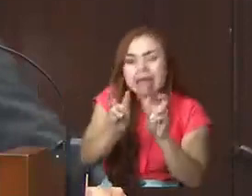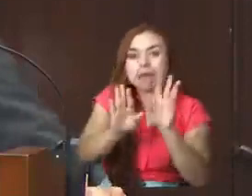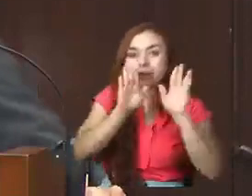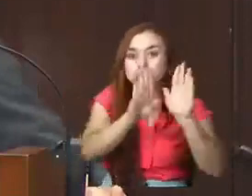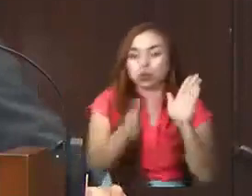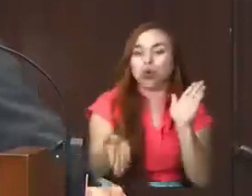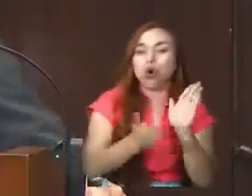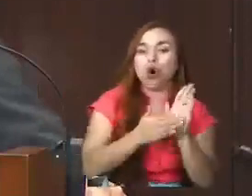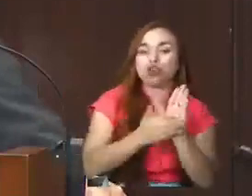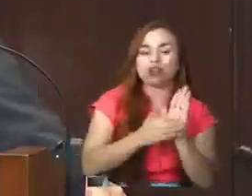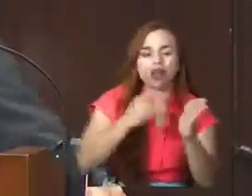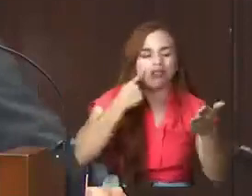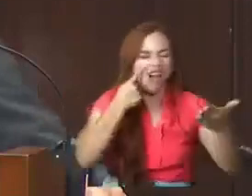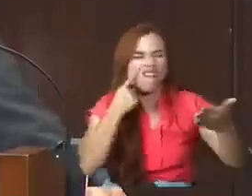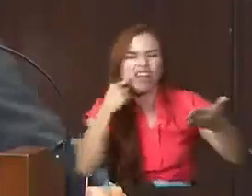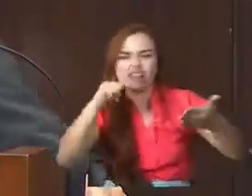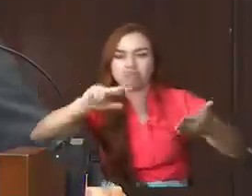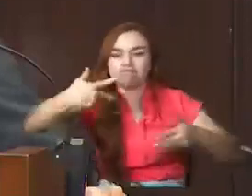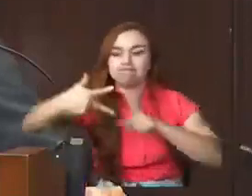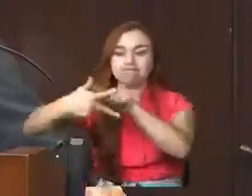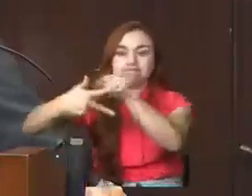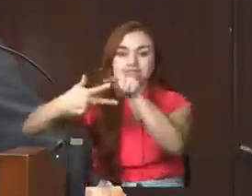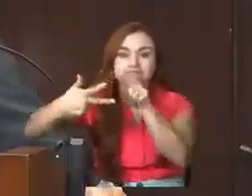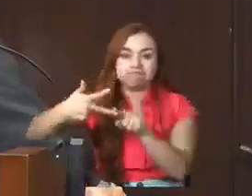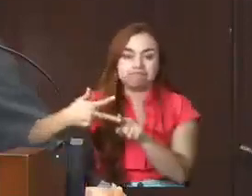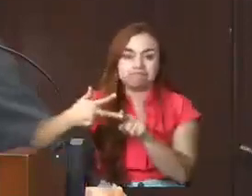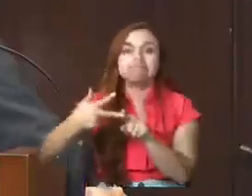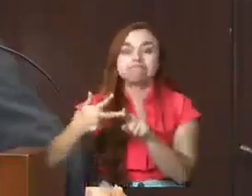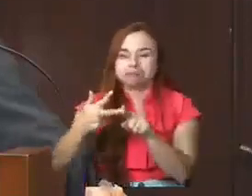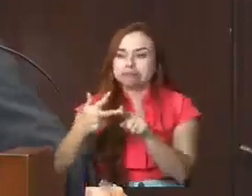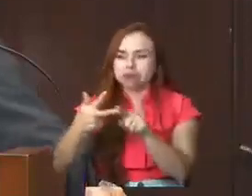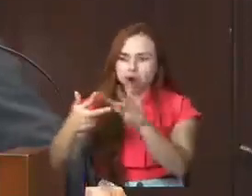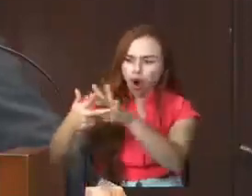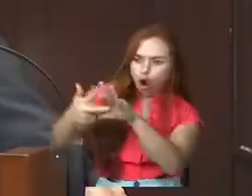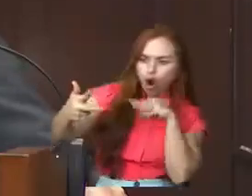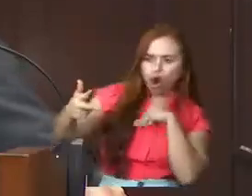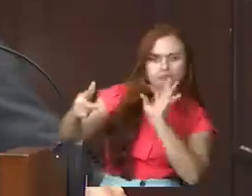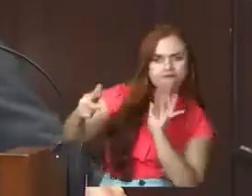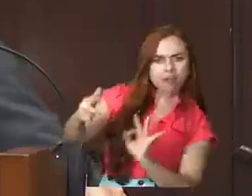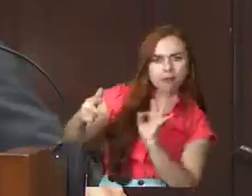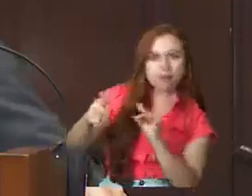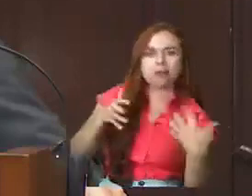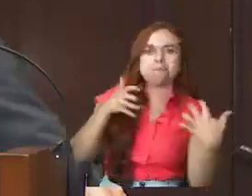La principal preocupación que tiene el país sobre el futuro es su economía.